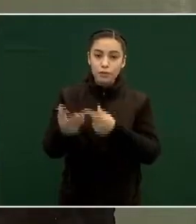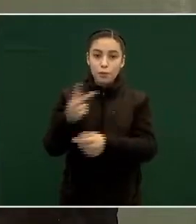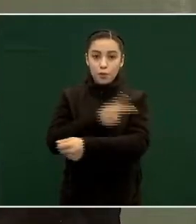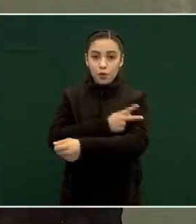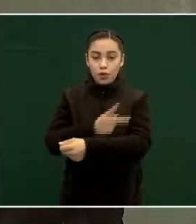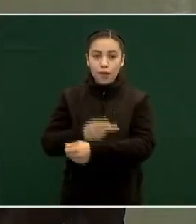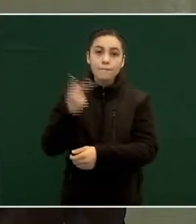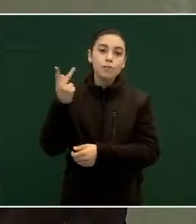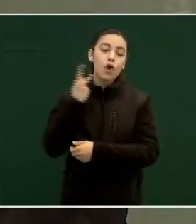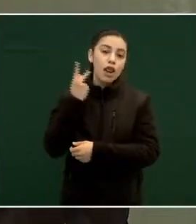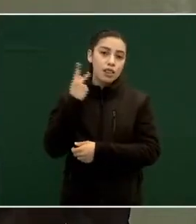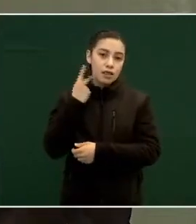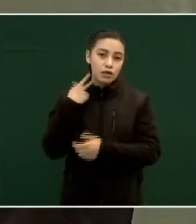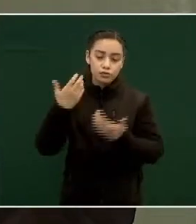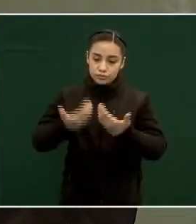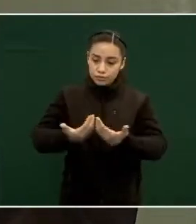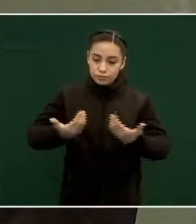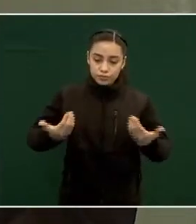Antes,